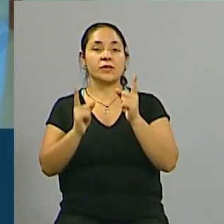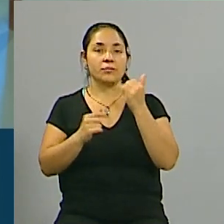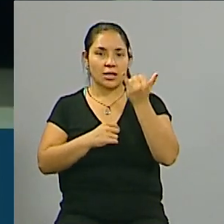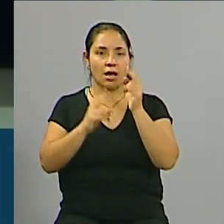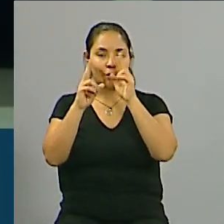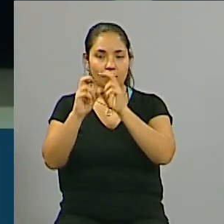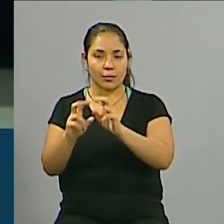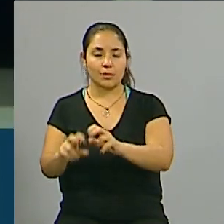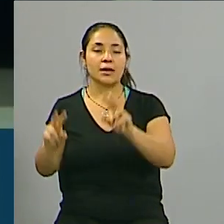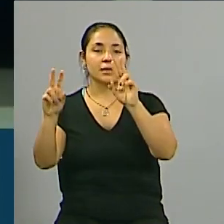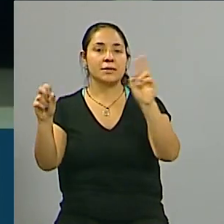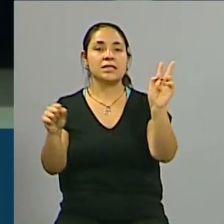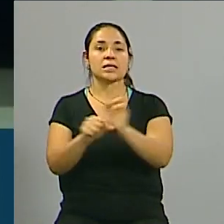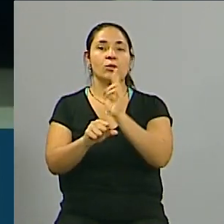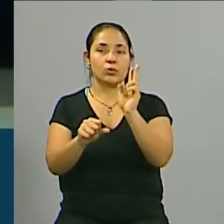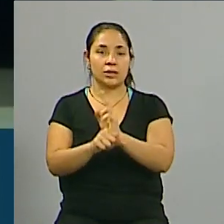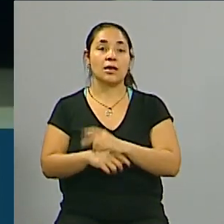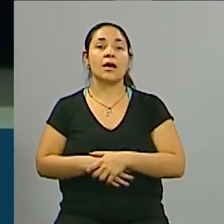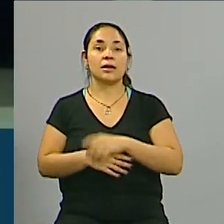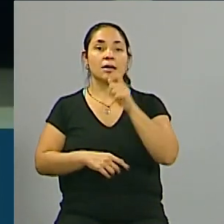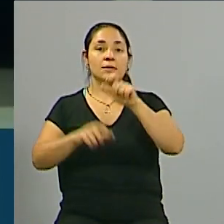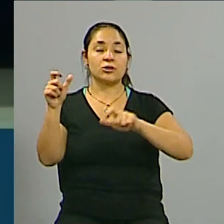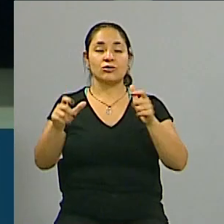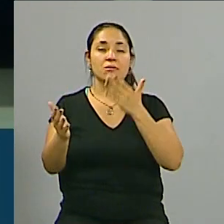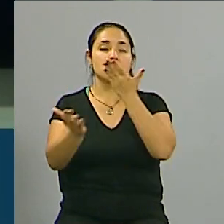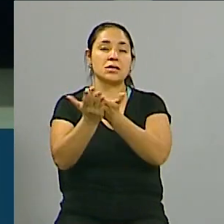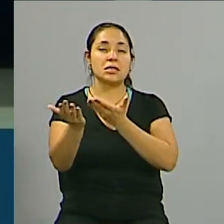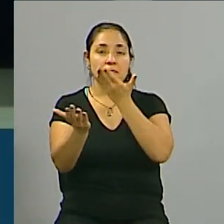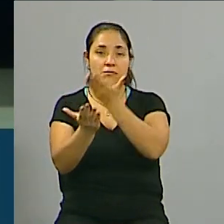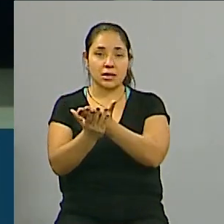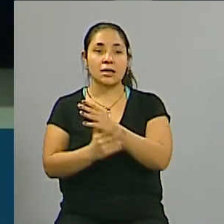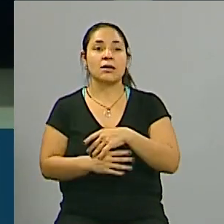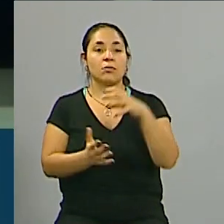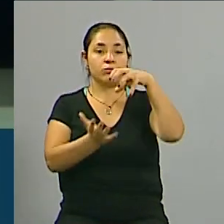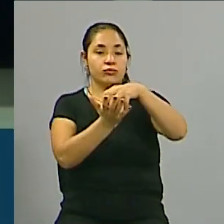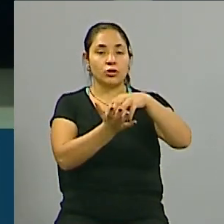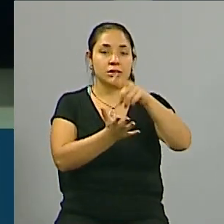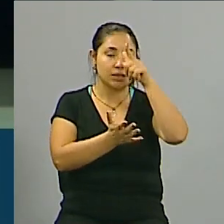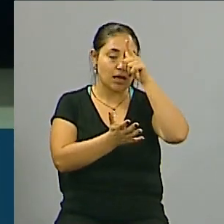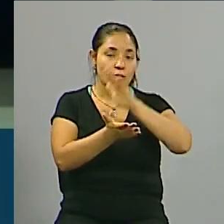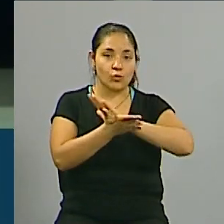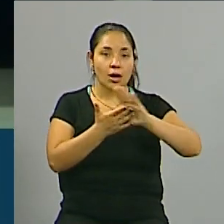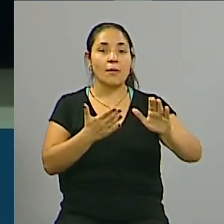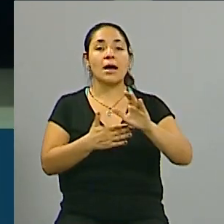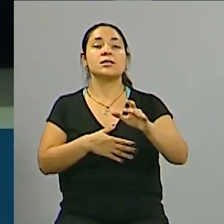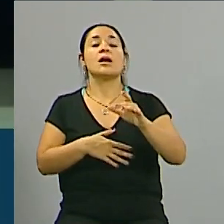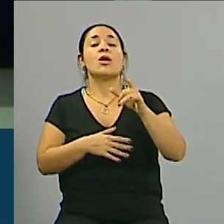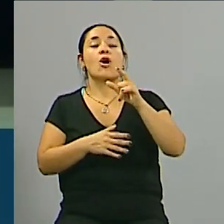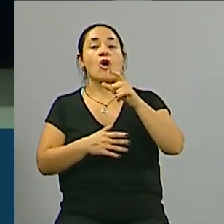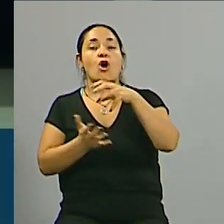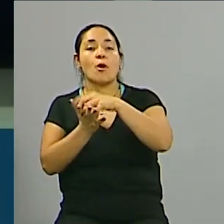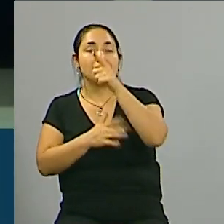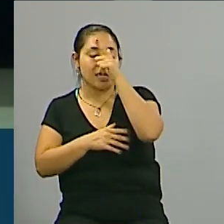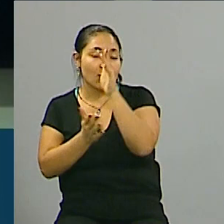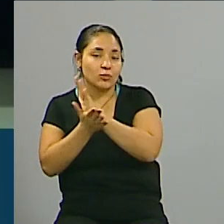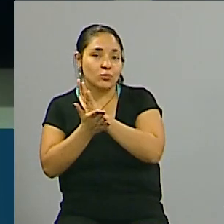tema de seguridad, donde muchas veces la gente reclama nuevos destacamentos, nuevas comisarías, y estudios a nivel mundial